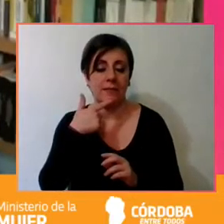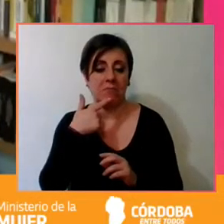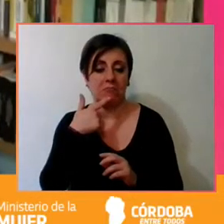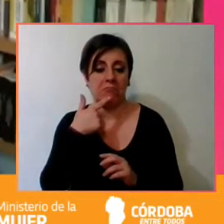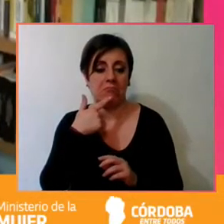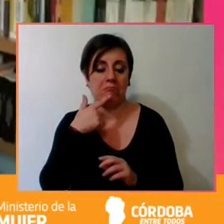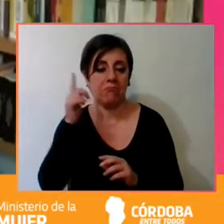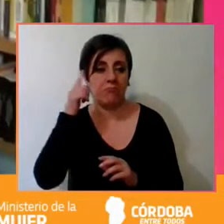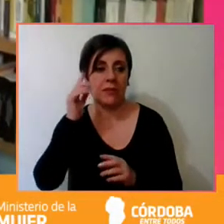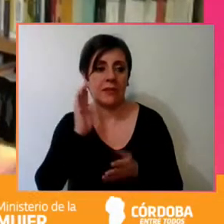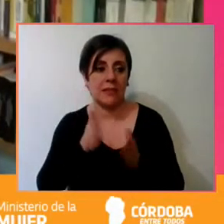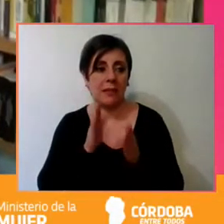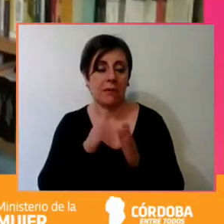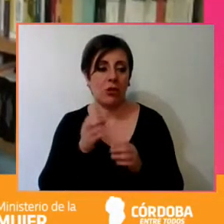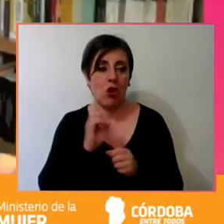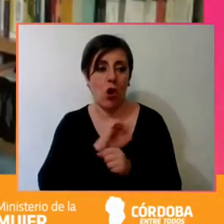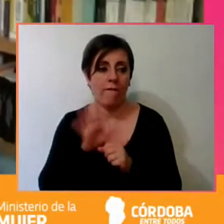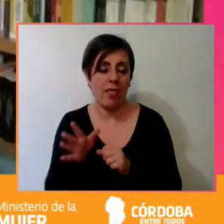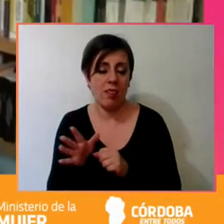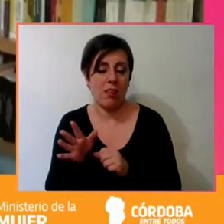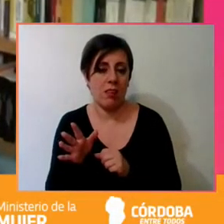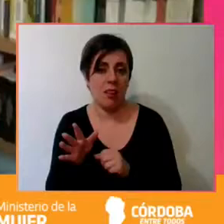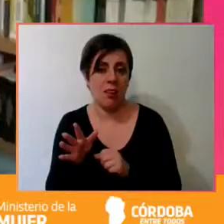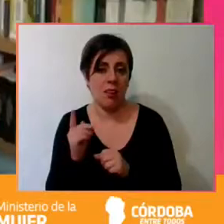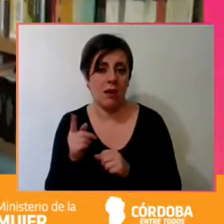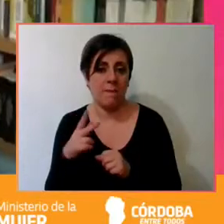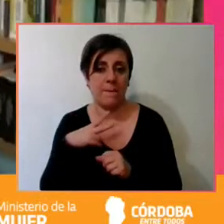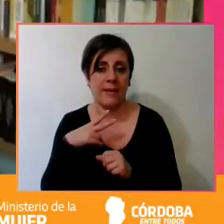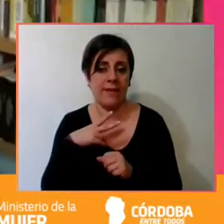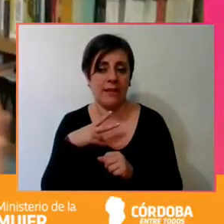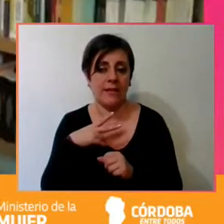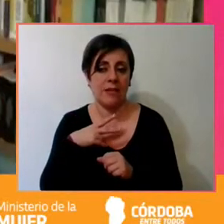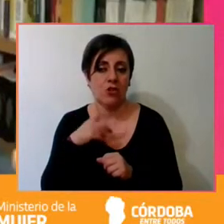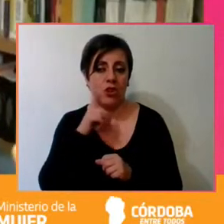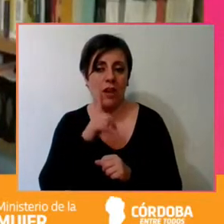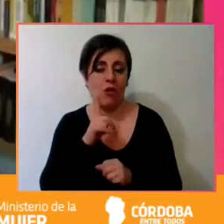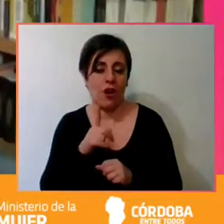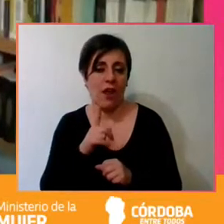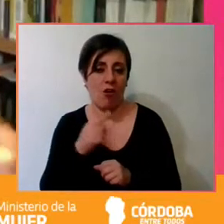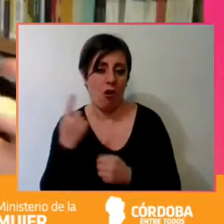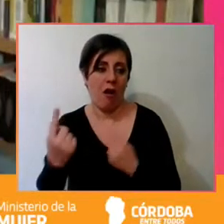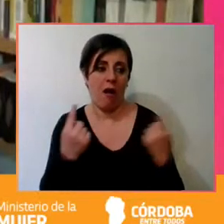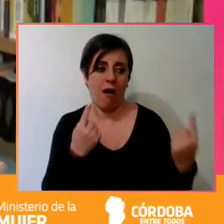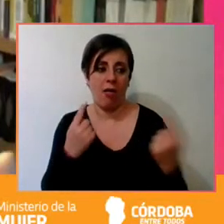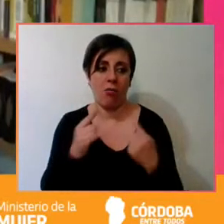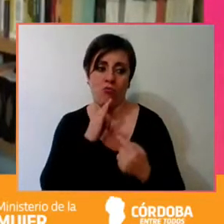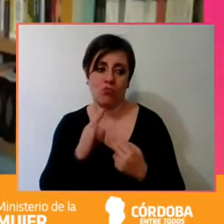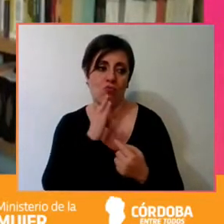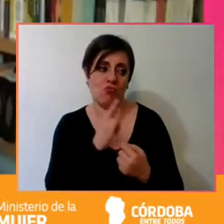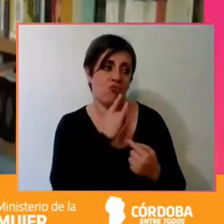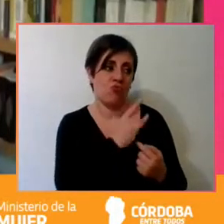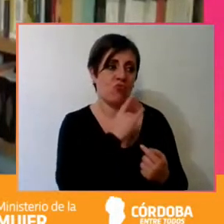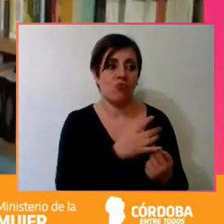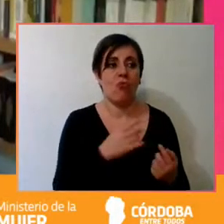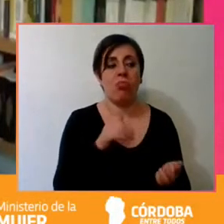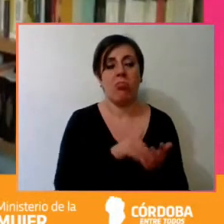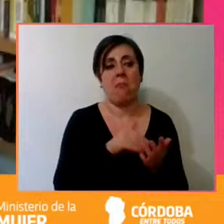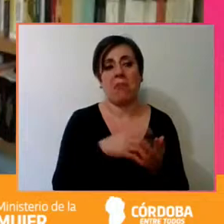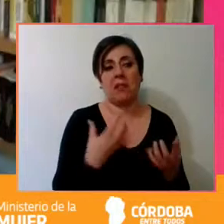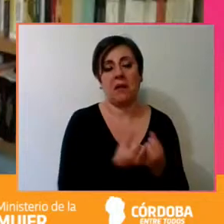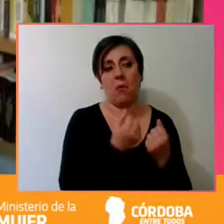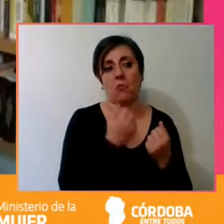el tratamiento del COVID, que como decía, es una privatización de los riesgos, porque cada quien, de acuerdo a sus recursos,